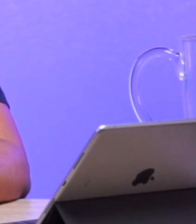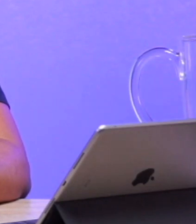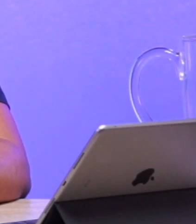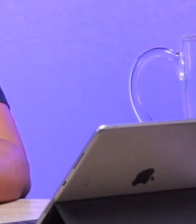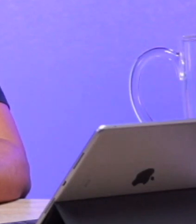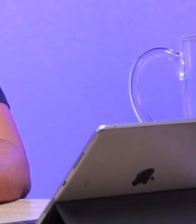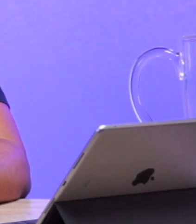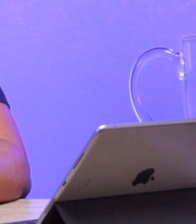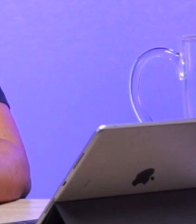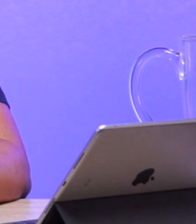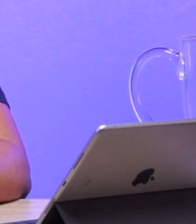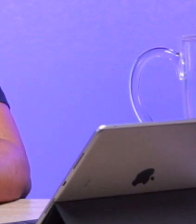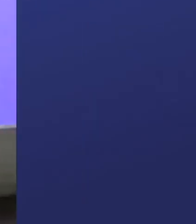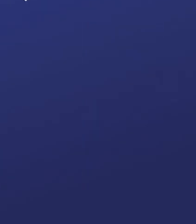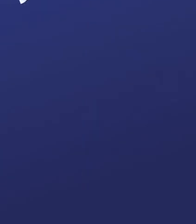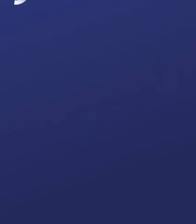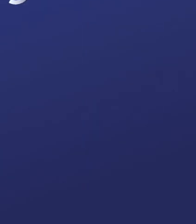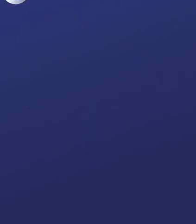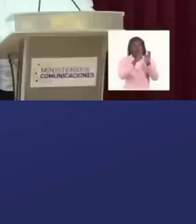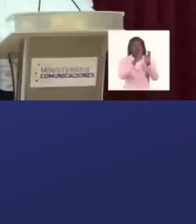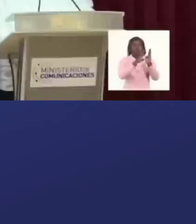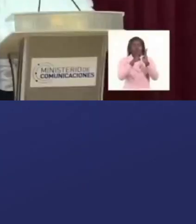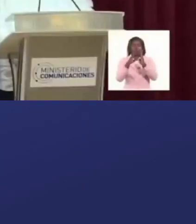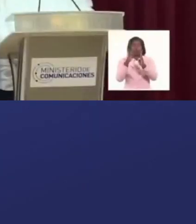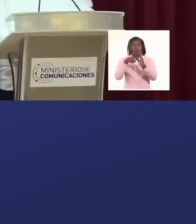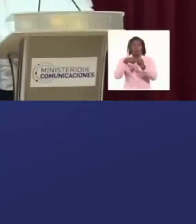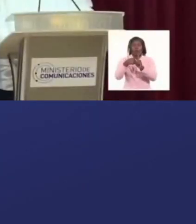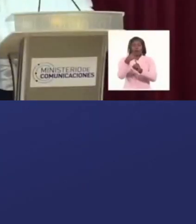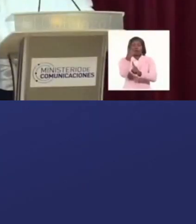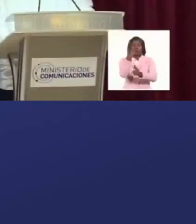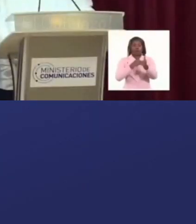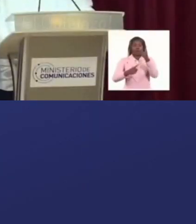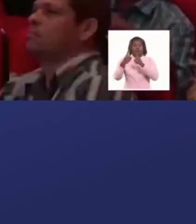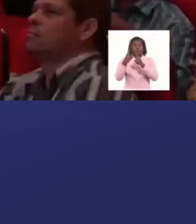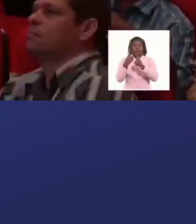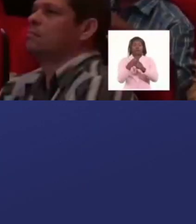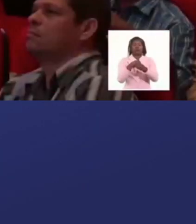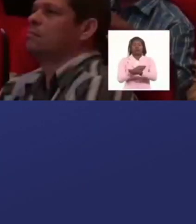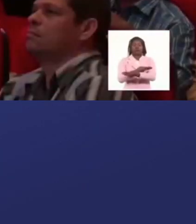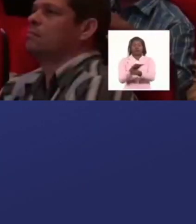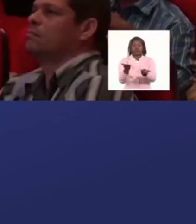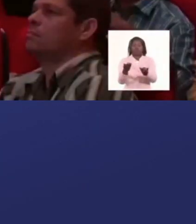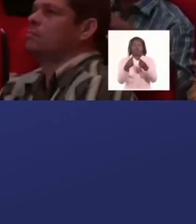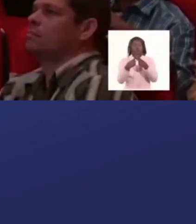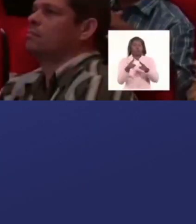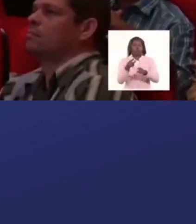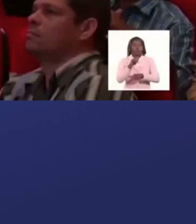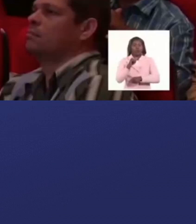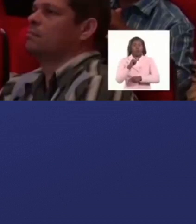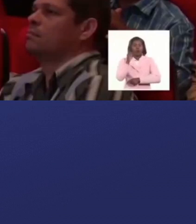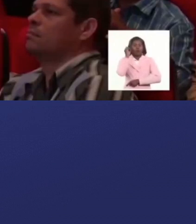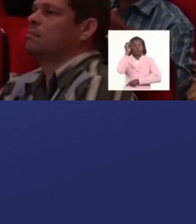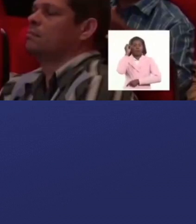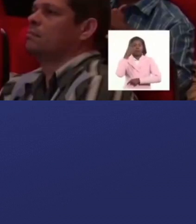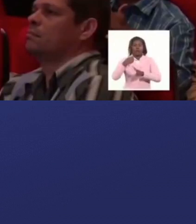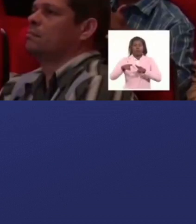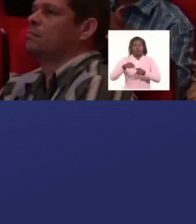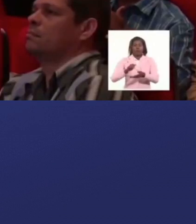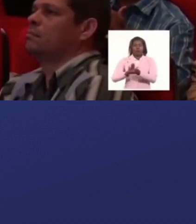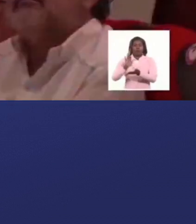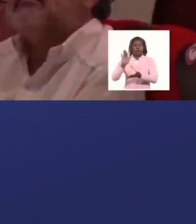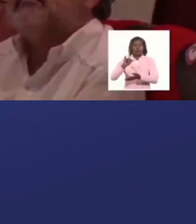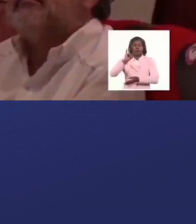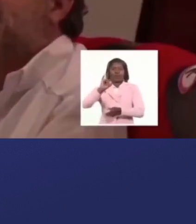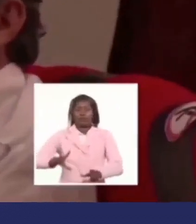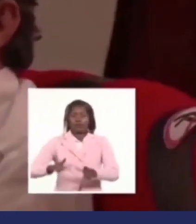Vamos a ver qué es esto. No habrá espacio para discursos, promesas y resultados en